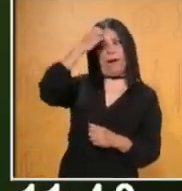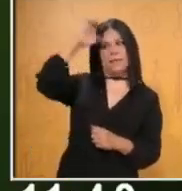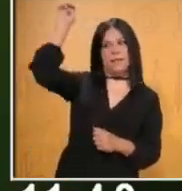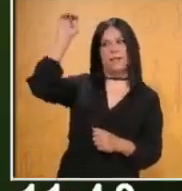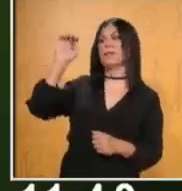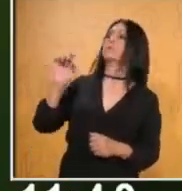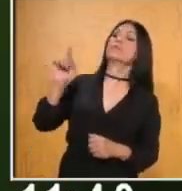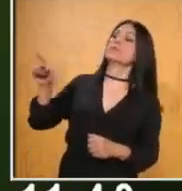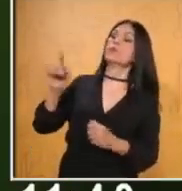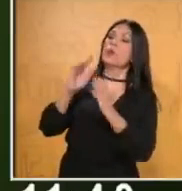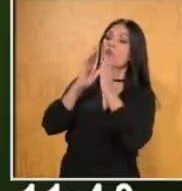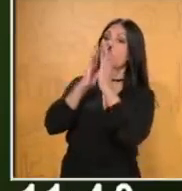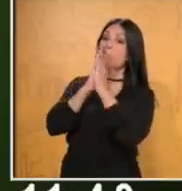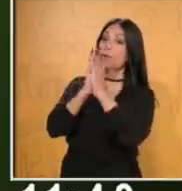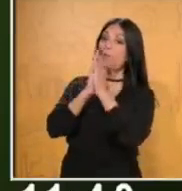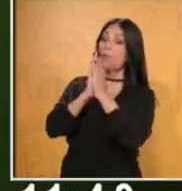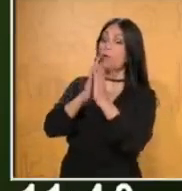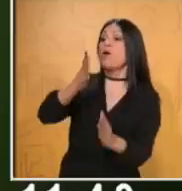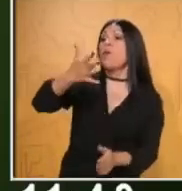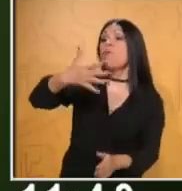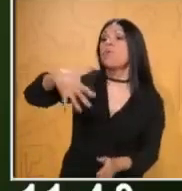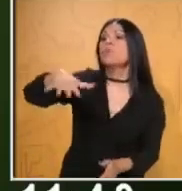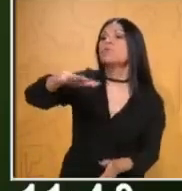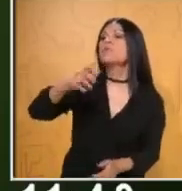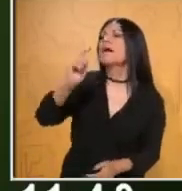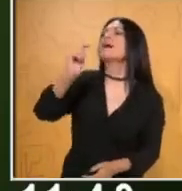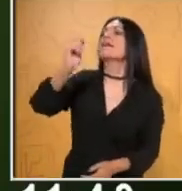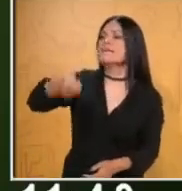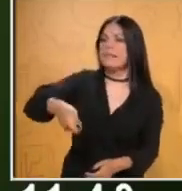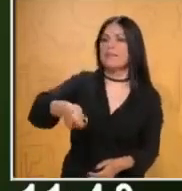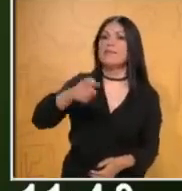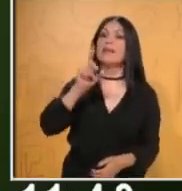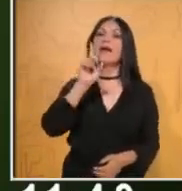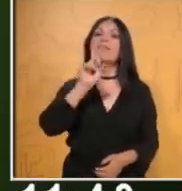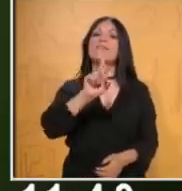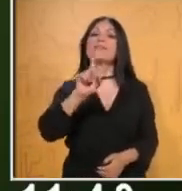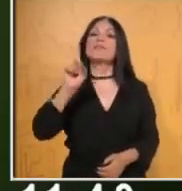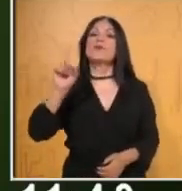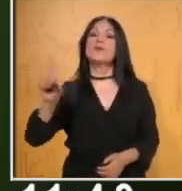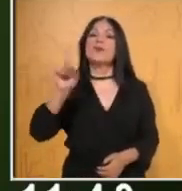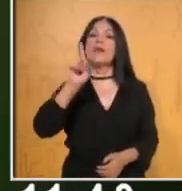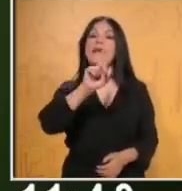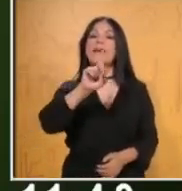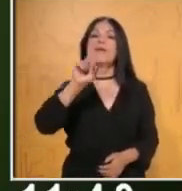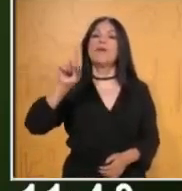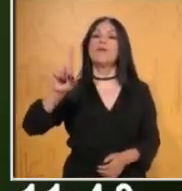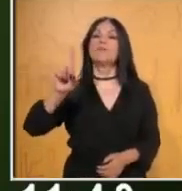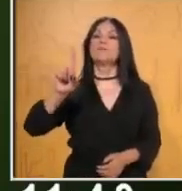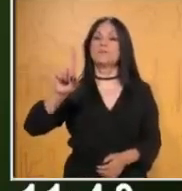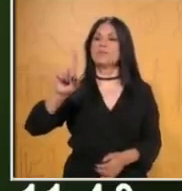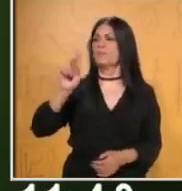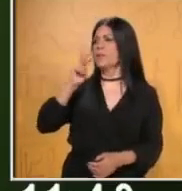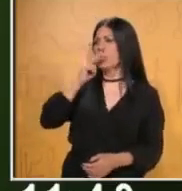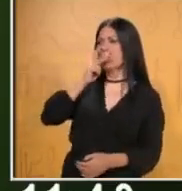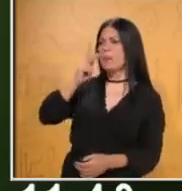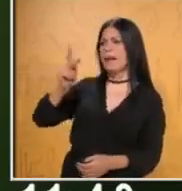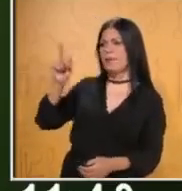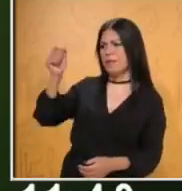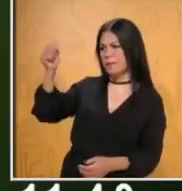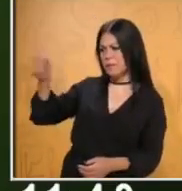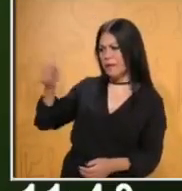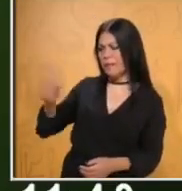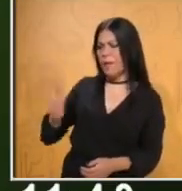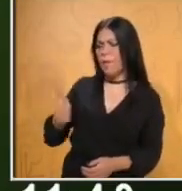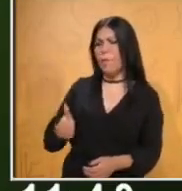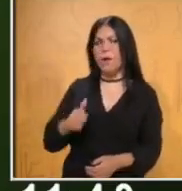sí, anótalas y busca el significado en el diccionario. ¿Qué es lo que vas a hacer para incorporar en